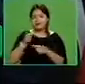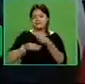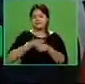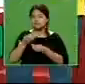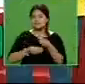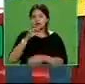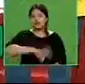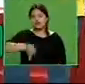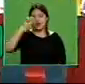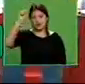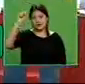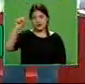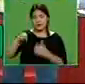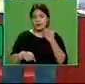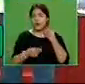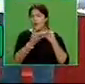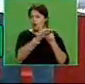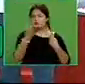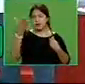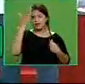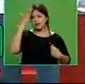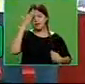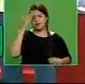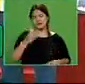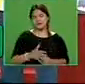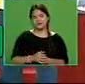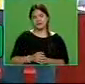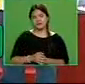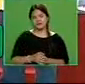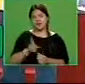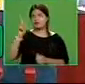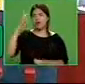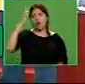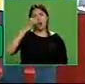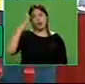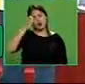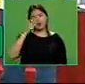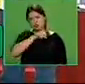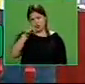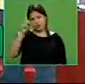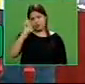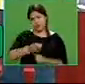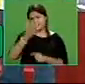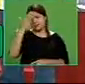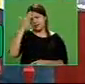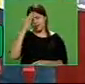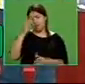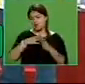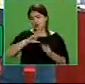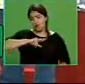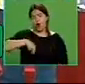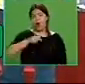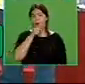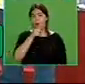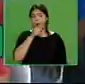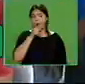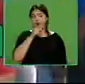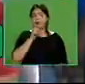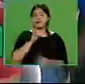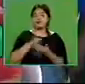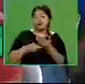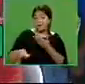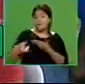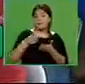el socialismo. Ustedes saben que allá en Europa, lo deben saber nuestros abuelos y abuelas, le están bajando la